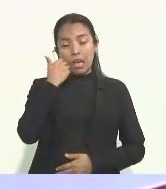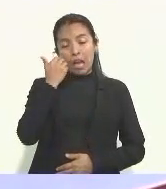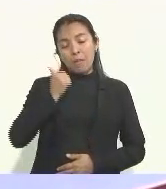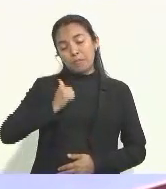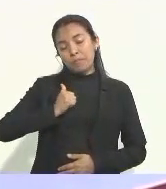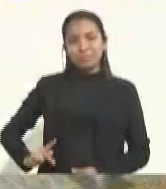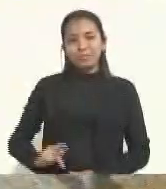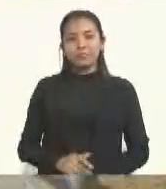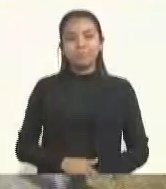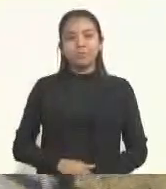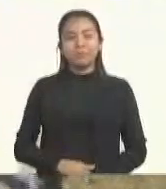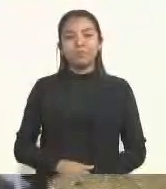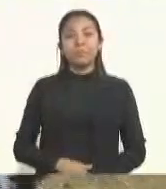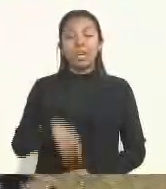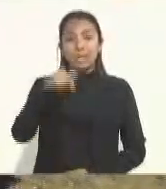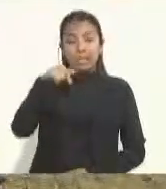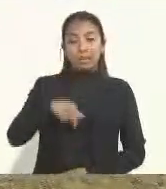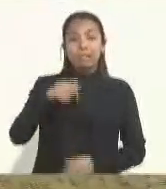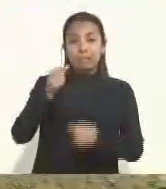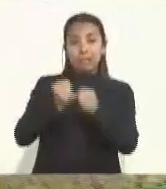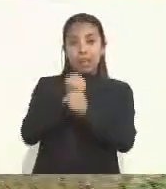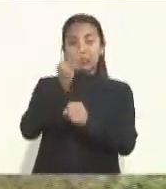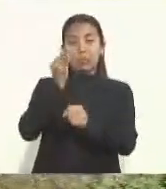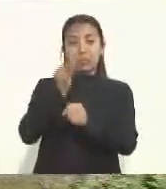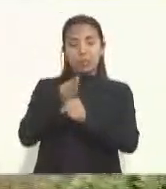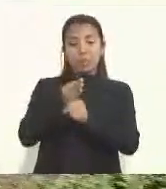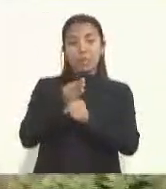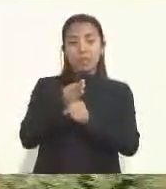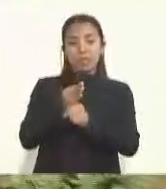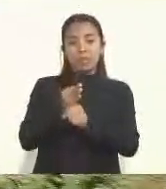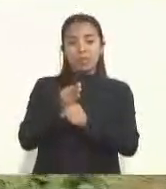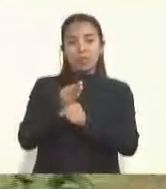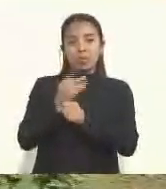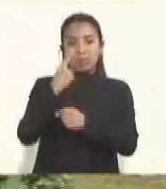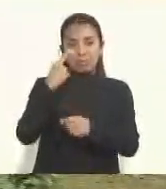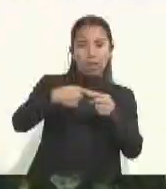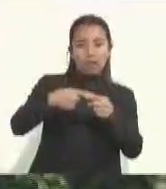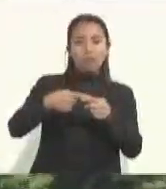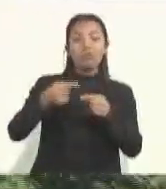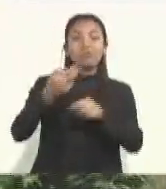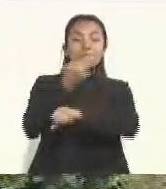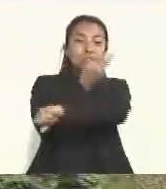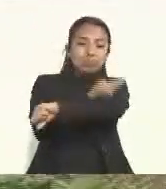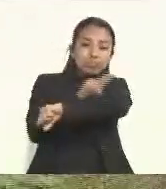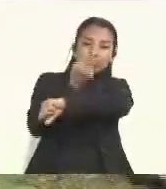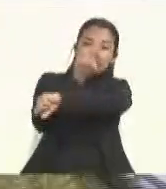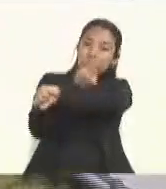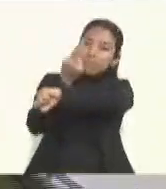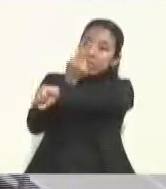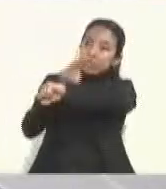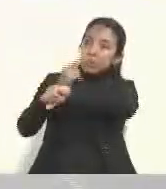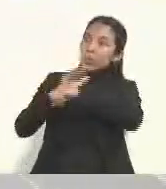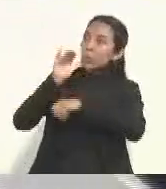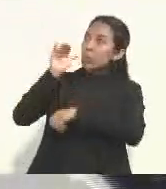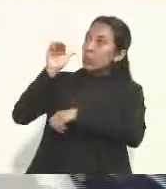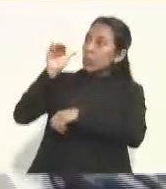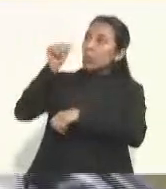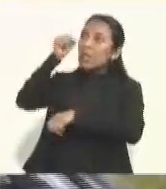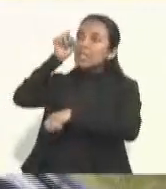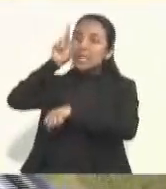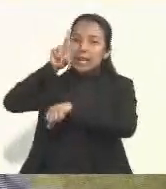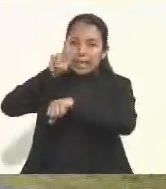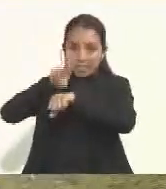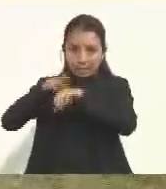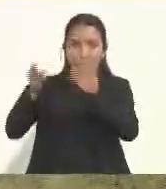de 2023. Este ayuntamiento, durante el año que concluye, gestionó a través de la Secretaría